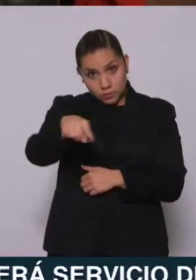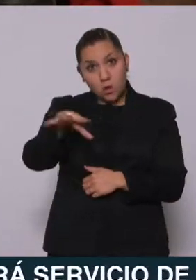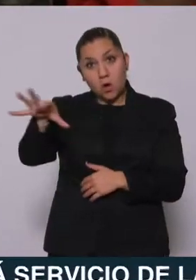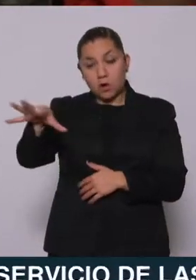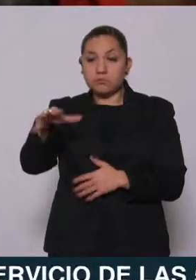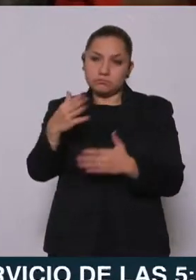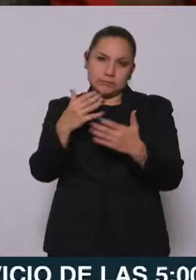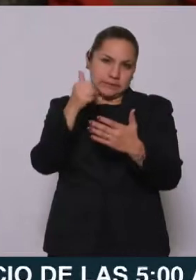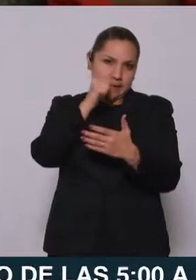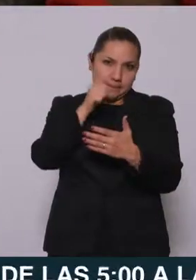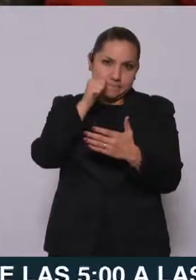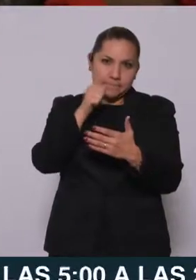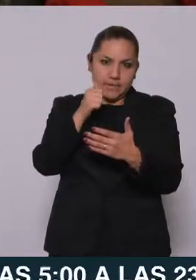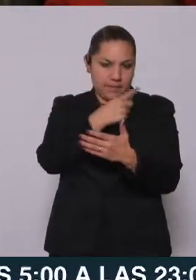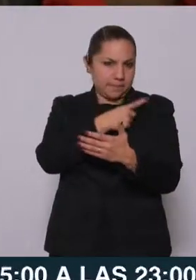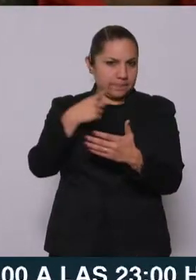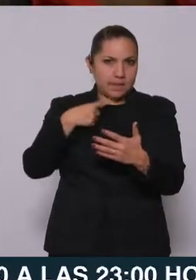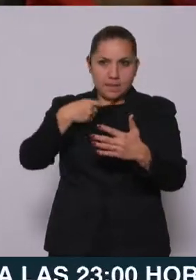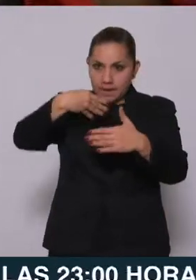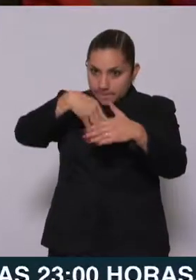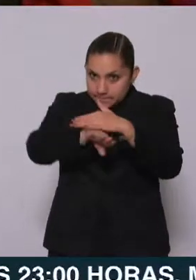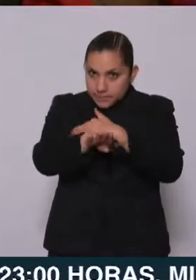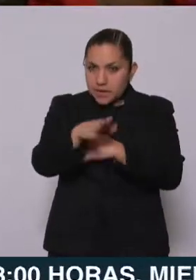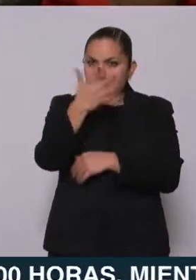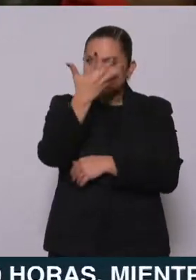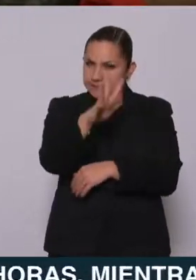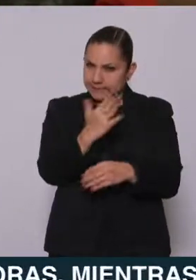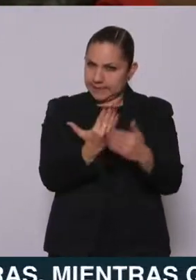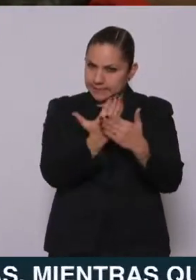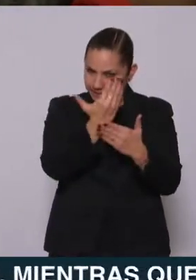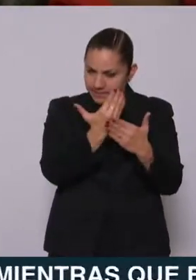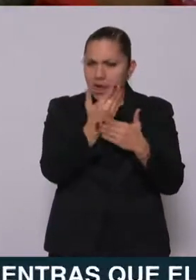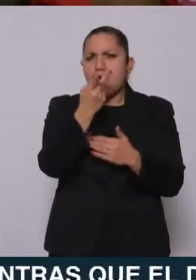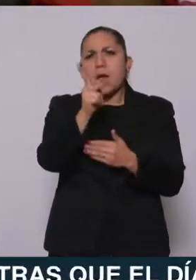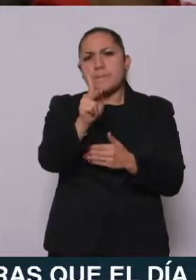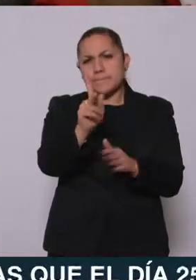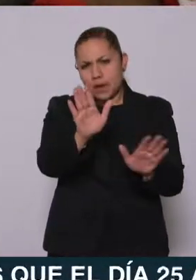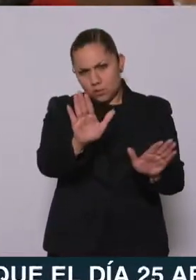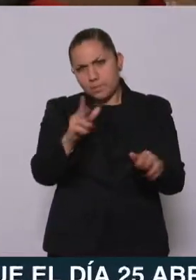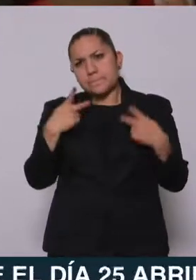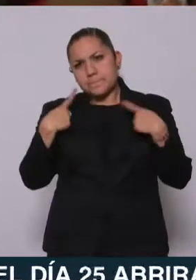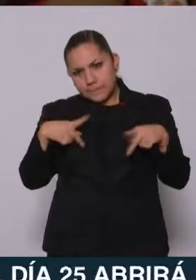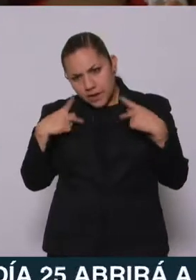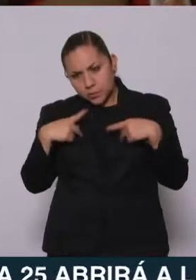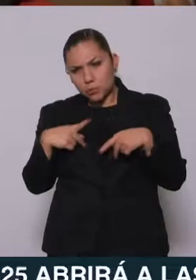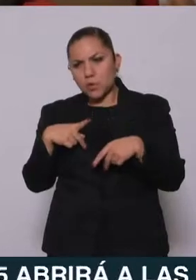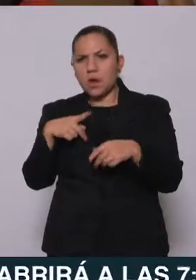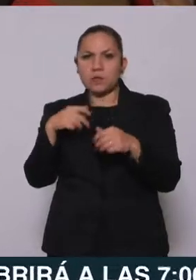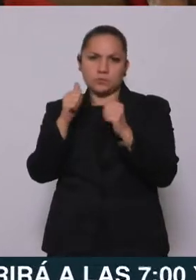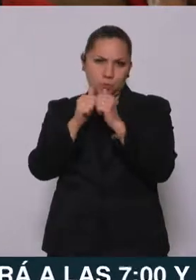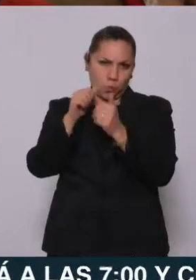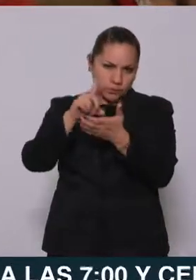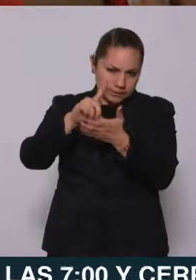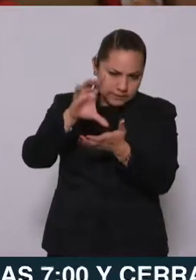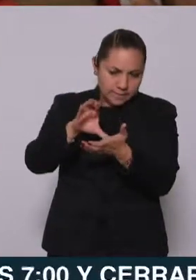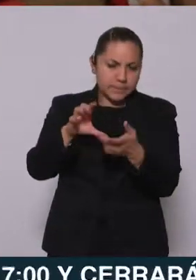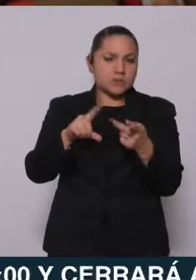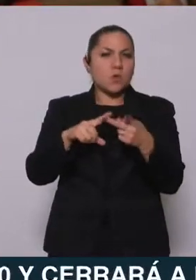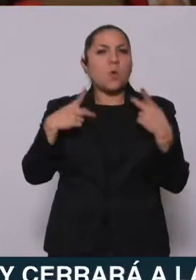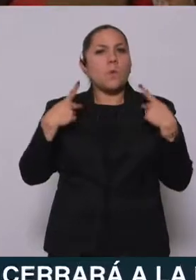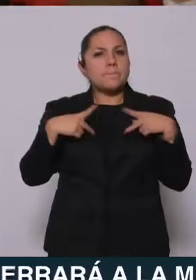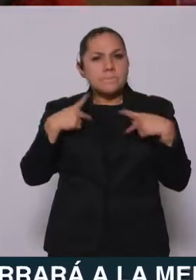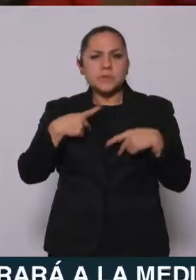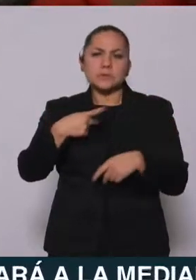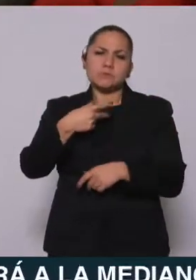la mañana, sin embargo, para personas con discapacidad, mujeres adultas mayores, hombres adultos